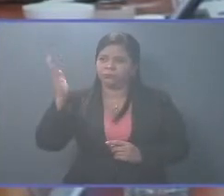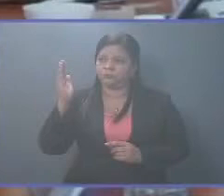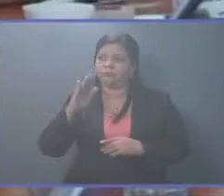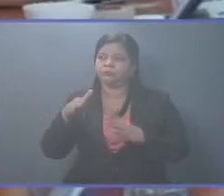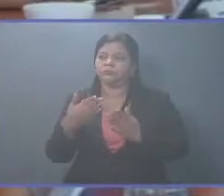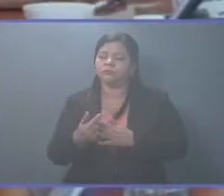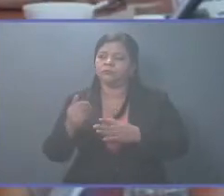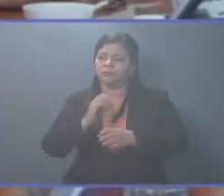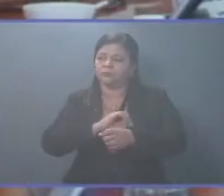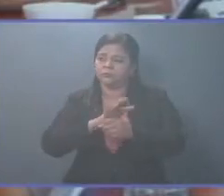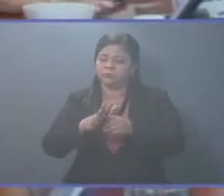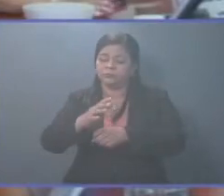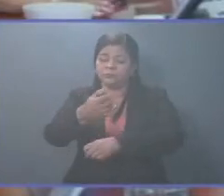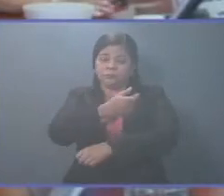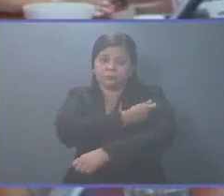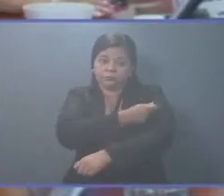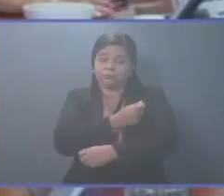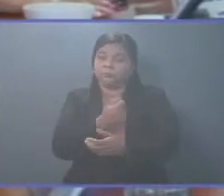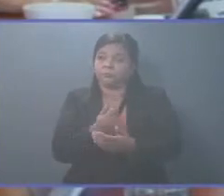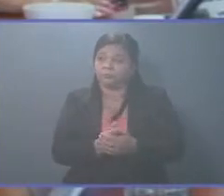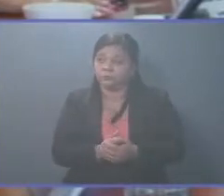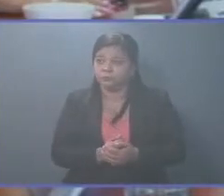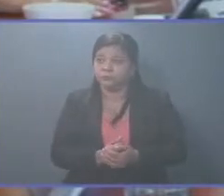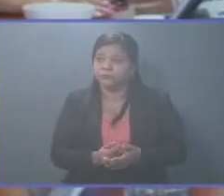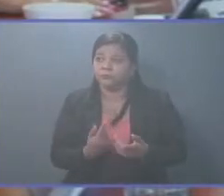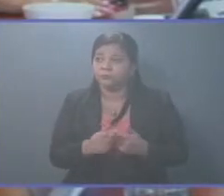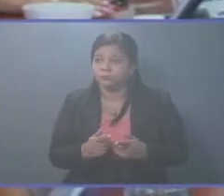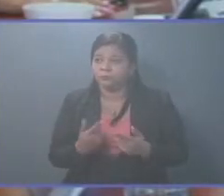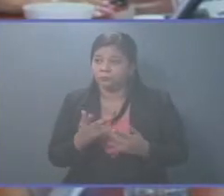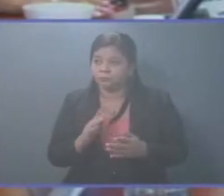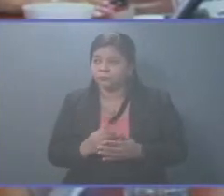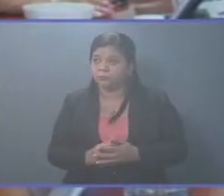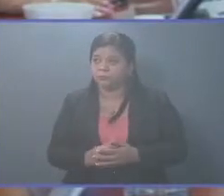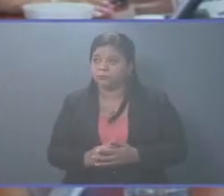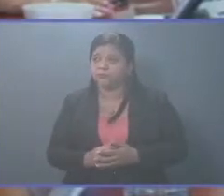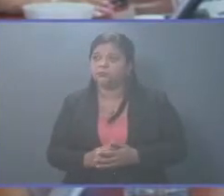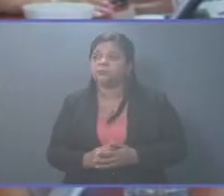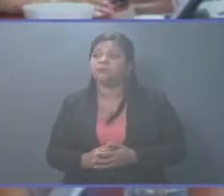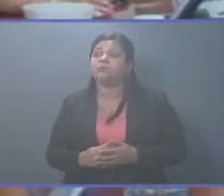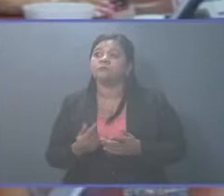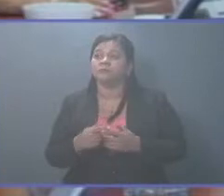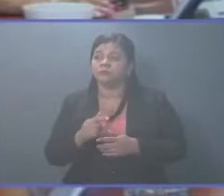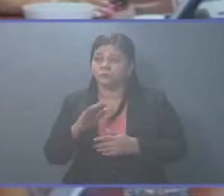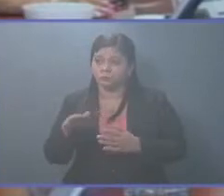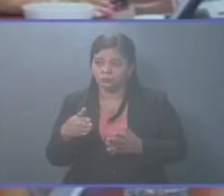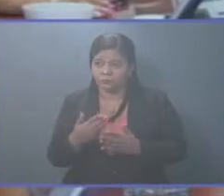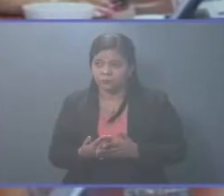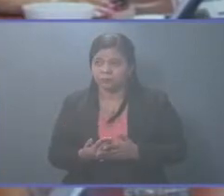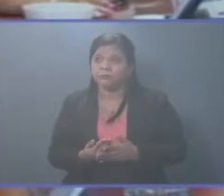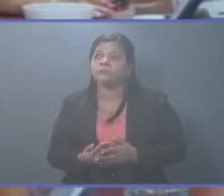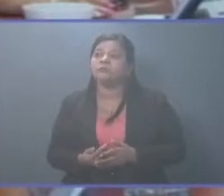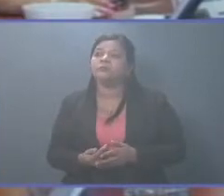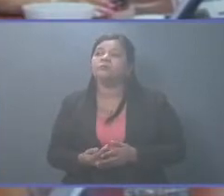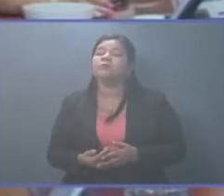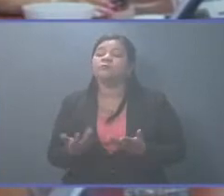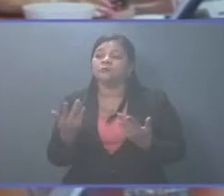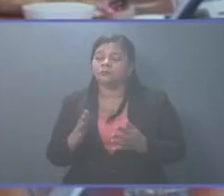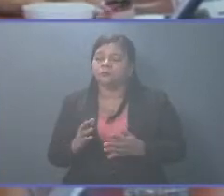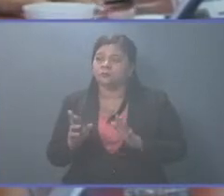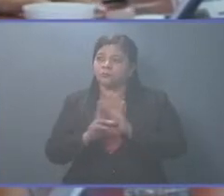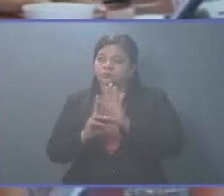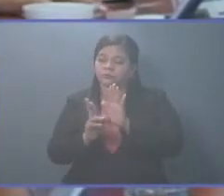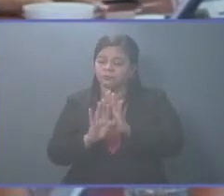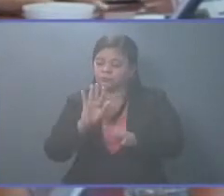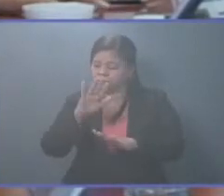vacuna COVID-19. Ahí realmente fui yo también solamente como representante de los colegas, de todos